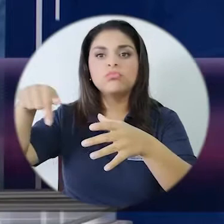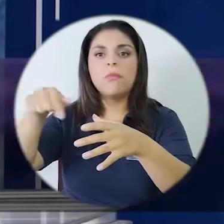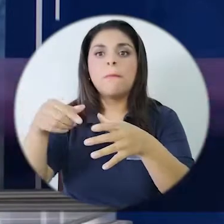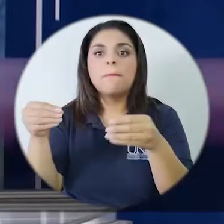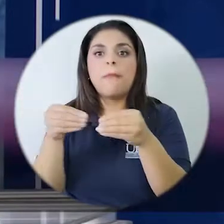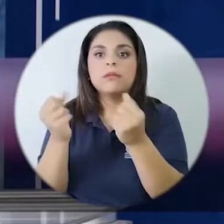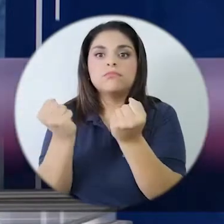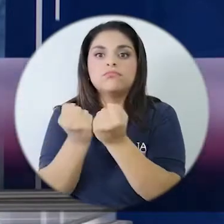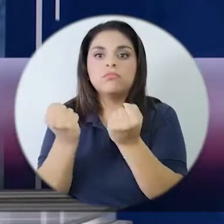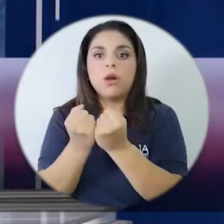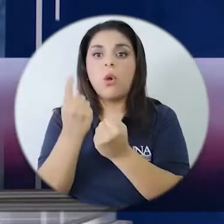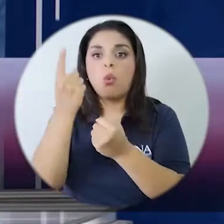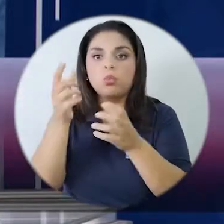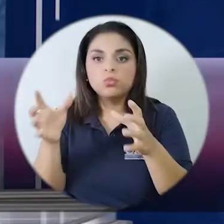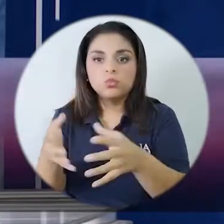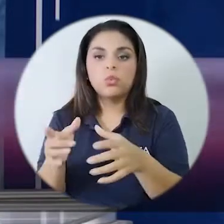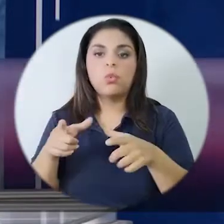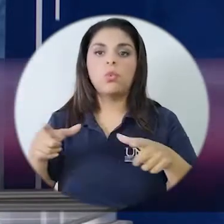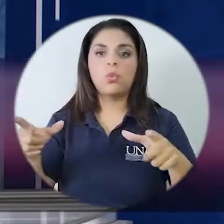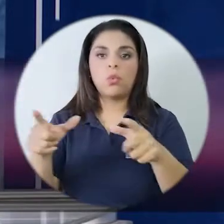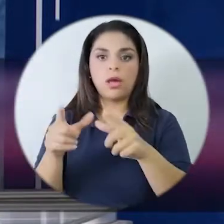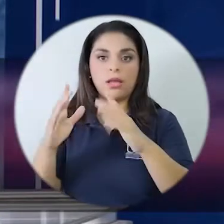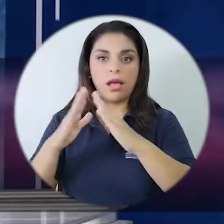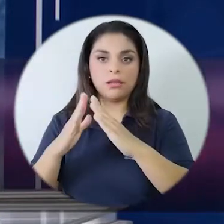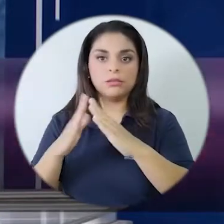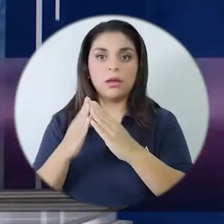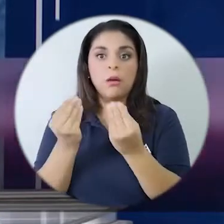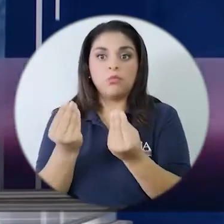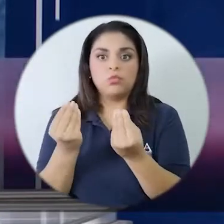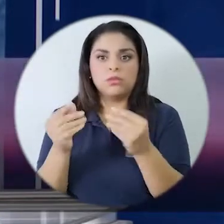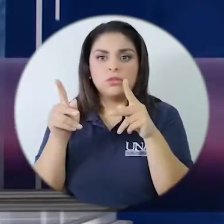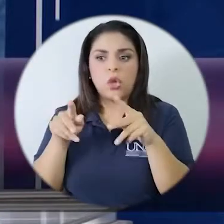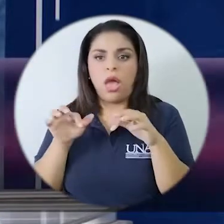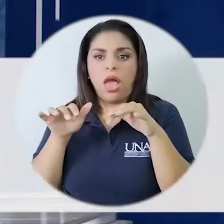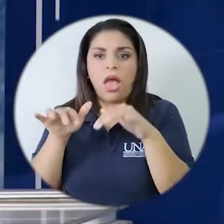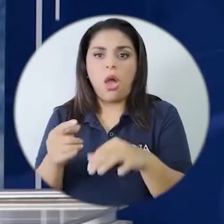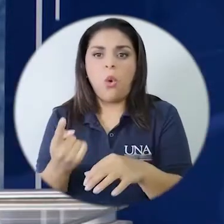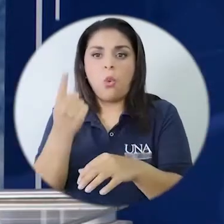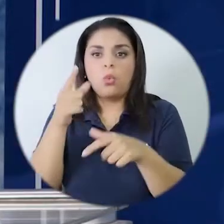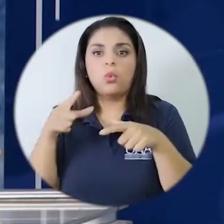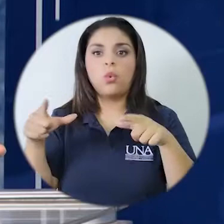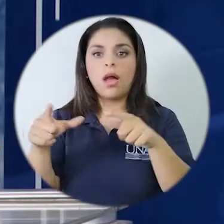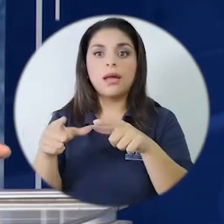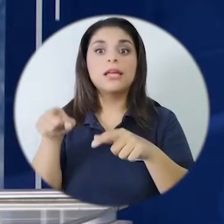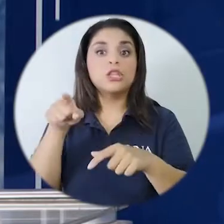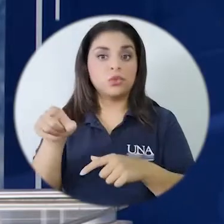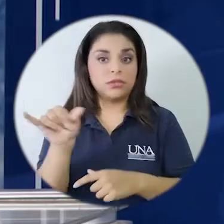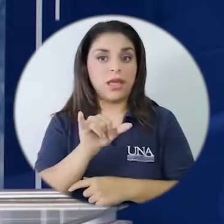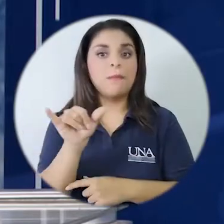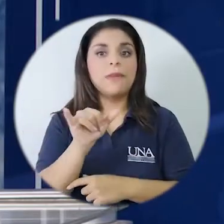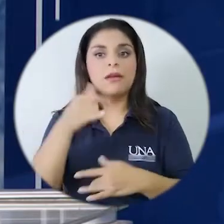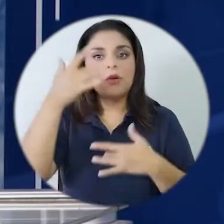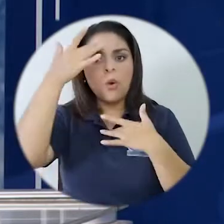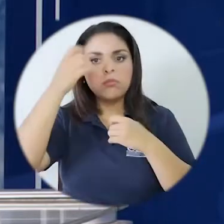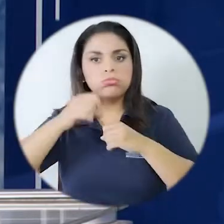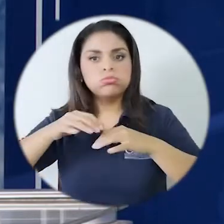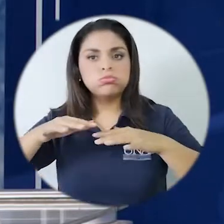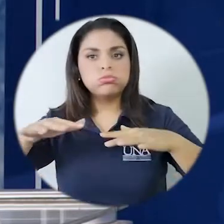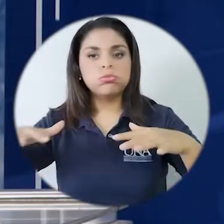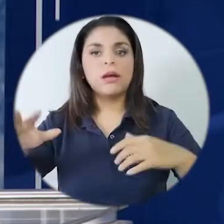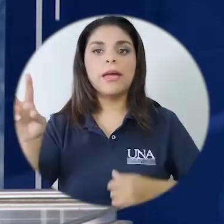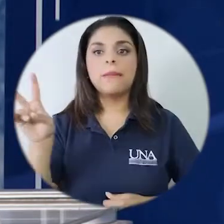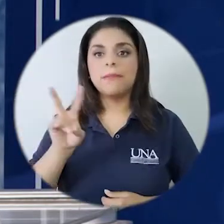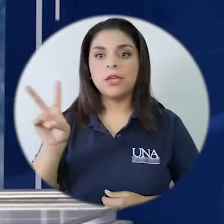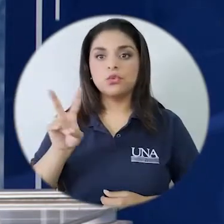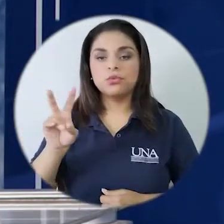reuniendo para vivir en una sola unidad habitacional, muchas personas en un solo lugar, lo que aumenta el riesgo de contagio por el tema